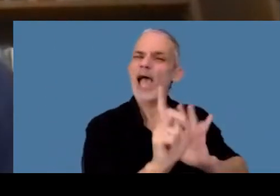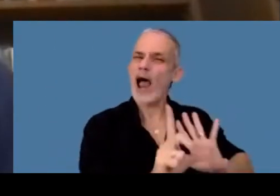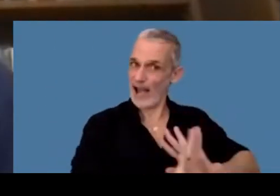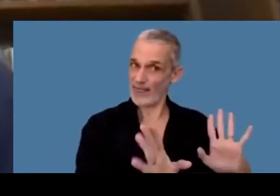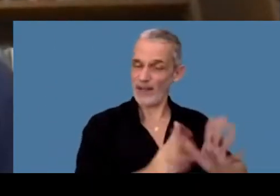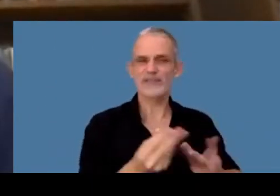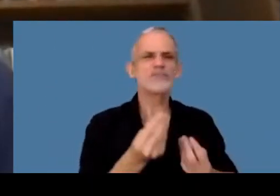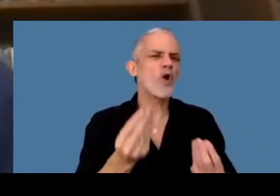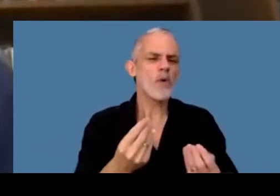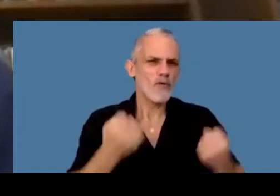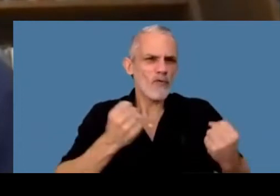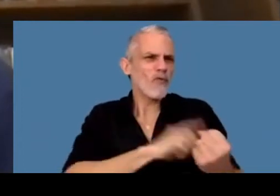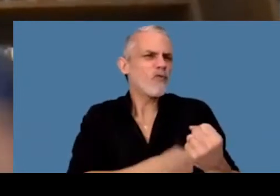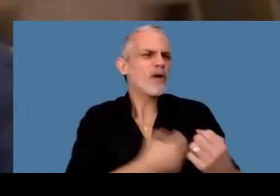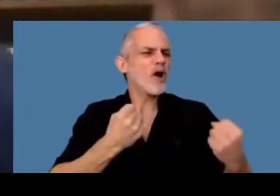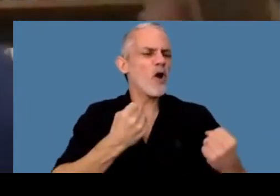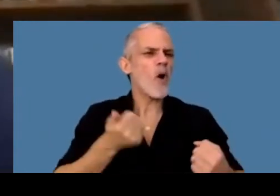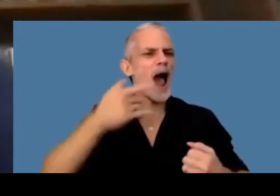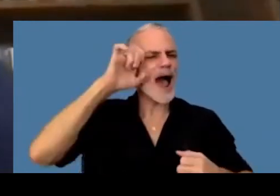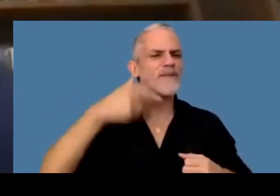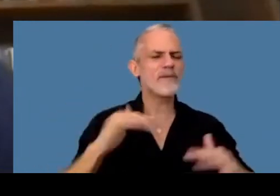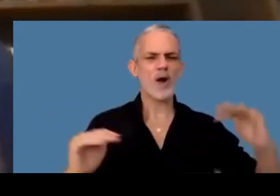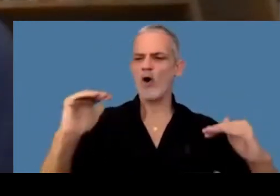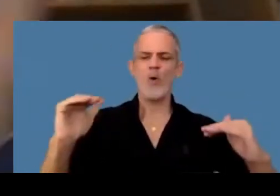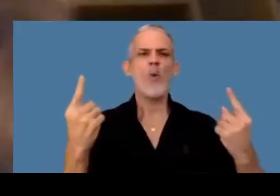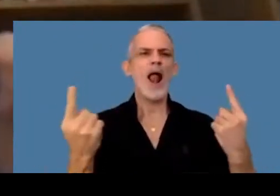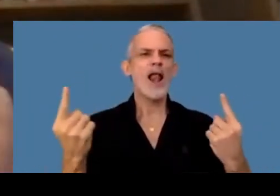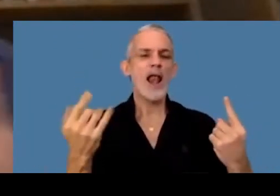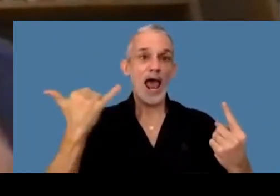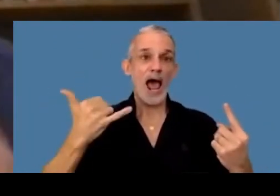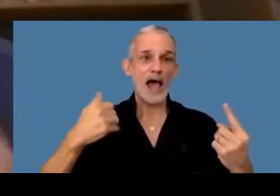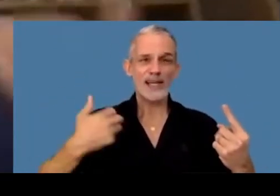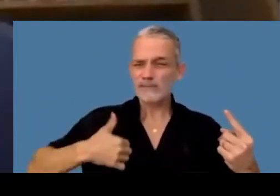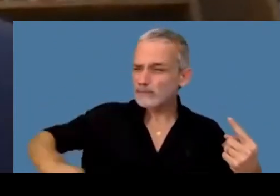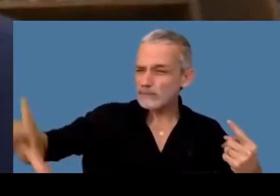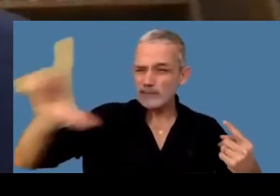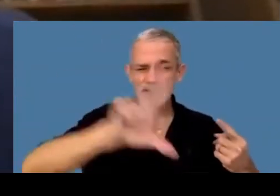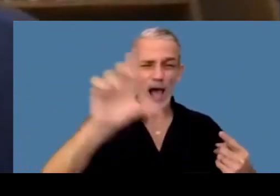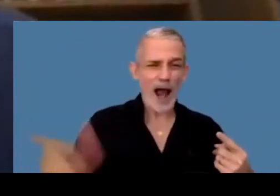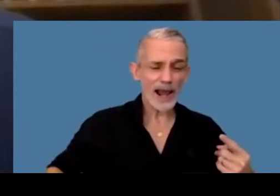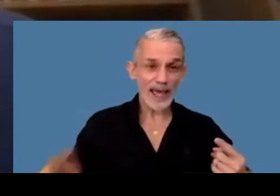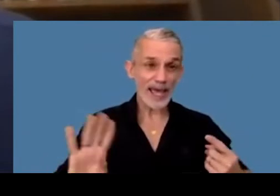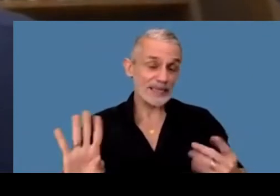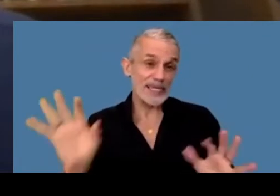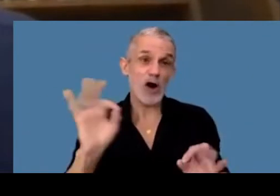AEFIP? Cuando tiene presencia en todo el país, porque lo que estoy preguntando es una verdad de perogrullo,